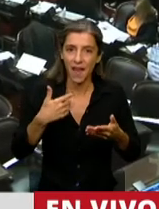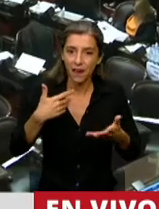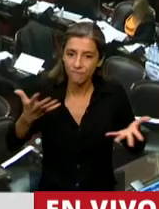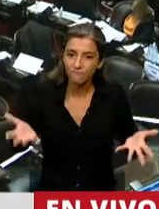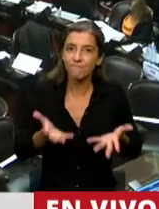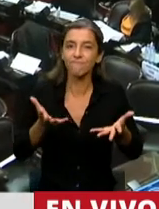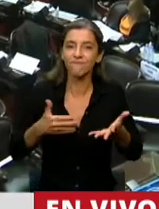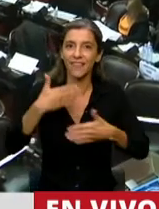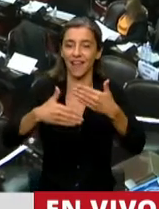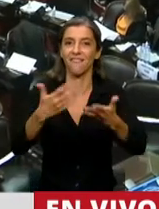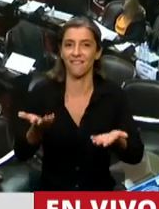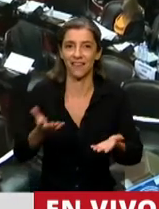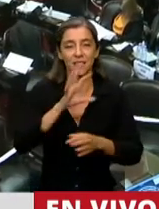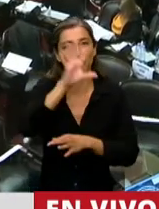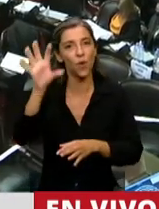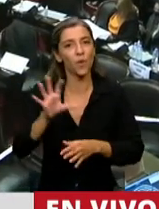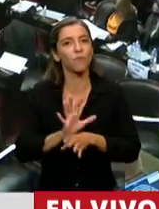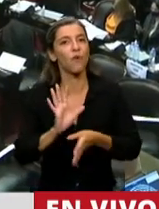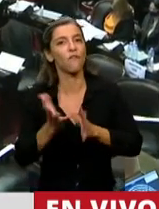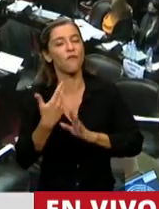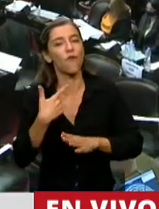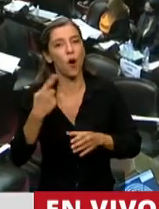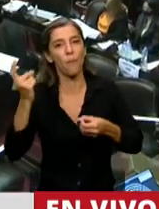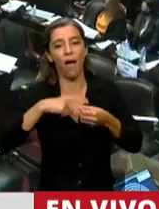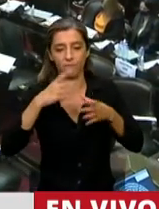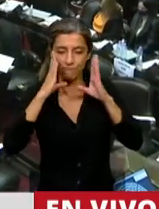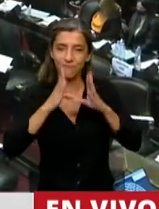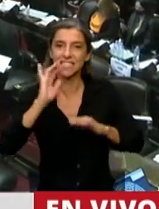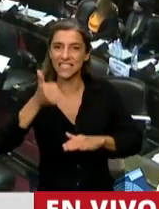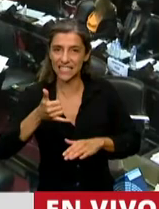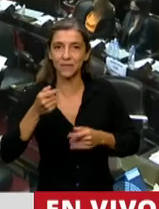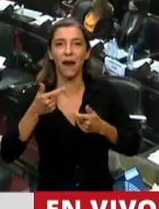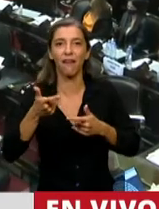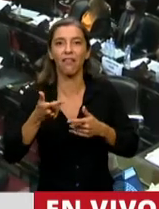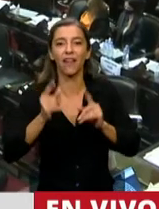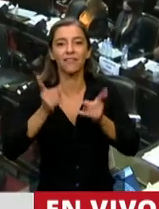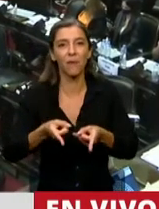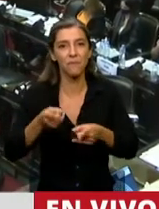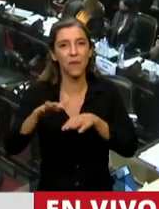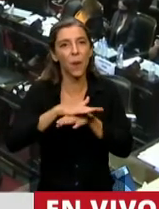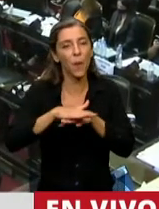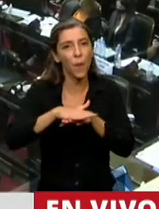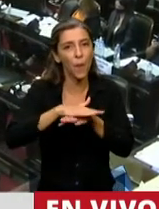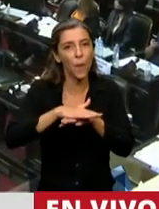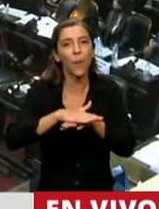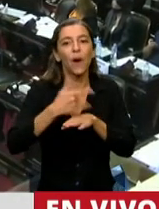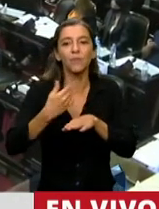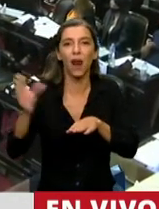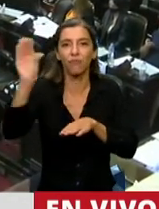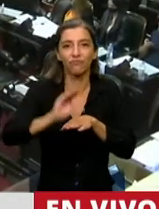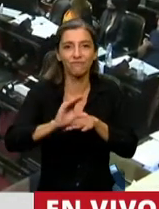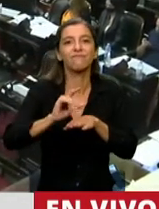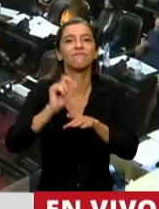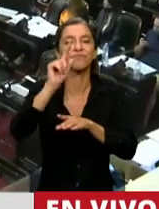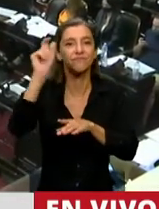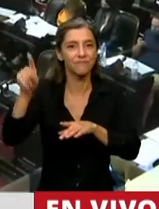buscar que las provincias también se comprometan a generar un piso mínimo para también en cada una de las provincias donde